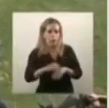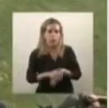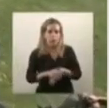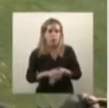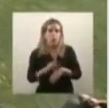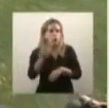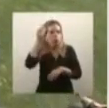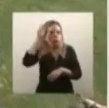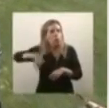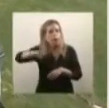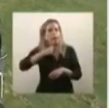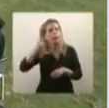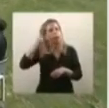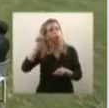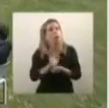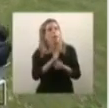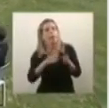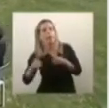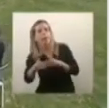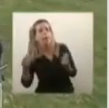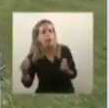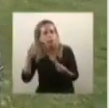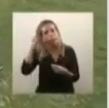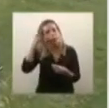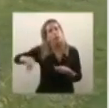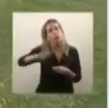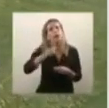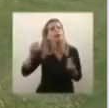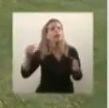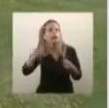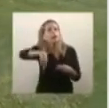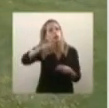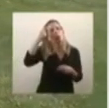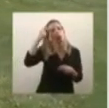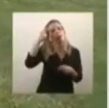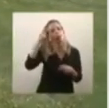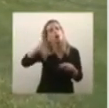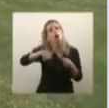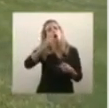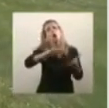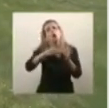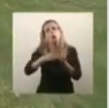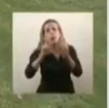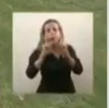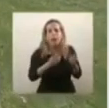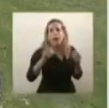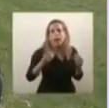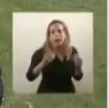una globalidad, o salvo que la globalidad sea la confiscación, salvo que Guernica, Entre Ríos, las 10 provincias que